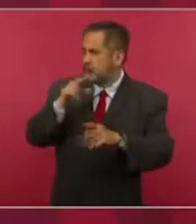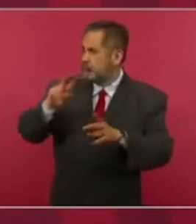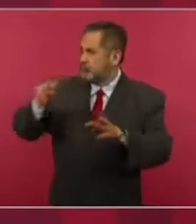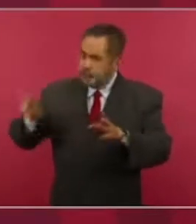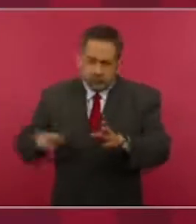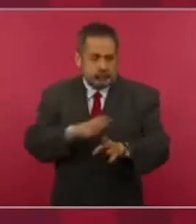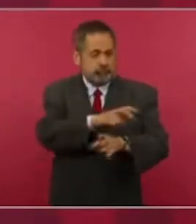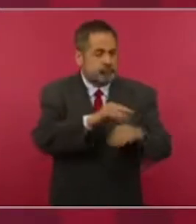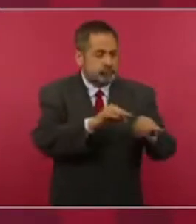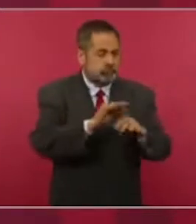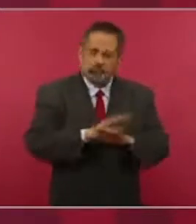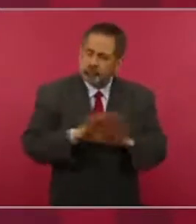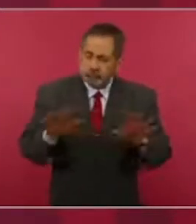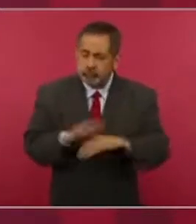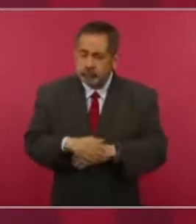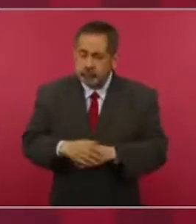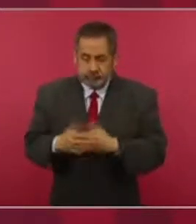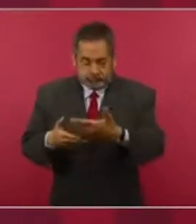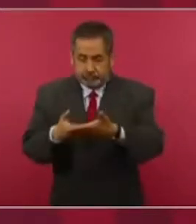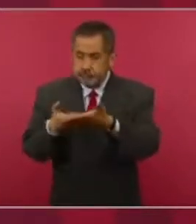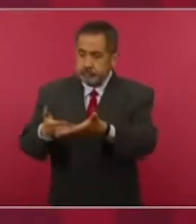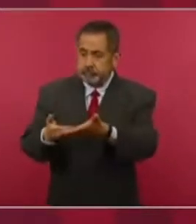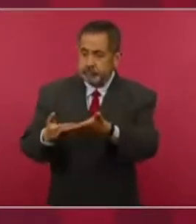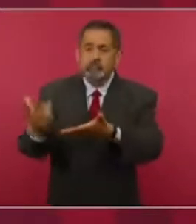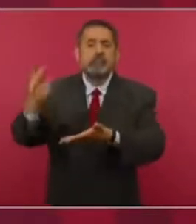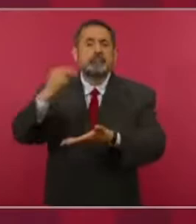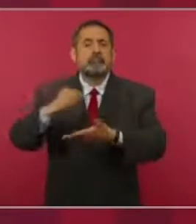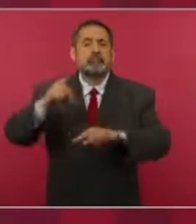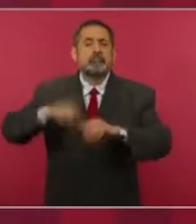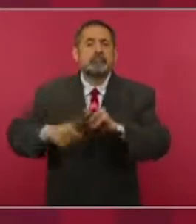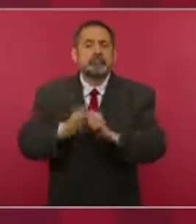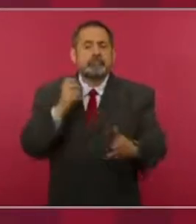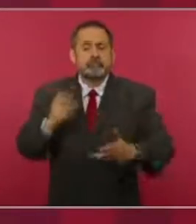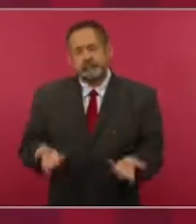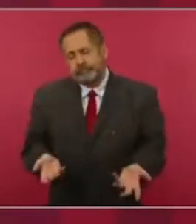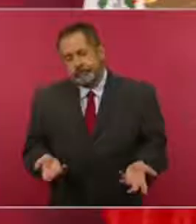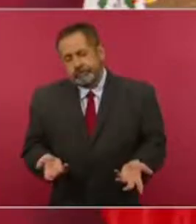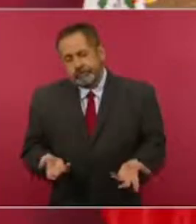porque imagínense una gente que es director de Pemex,